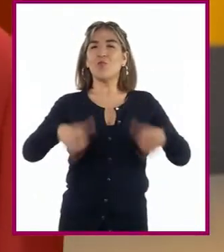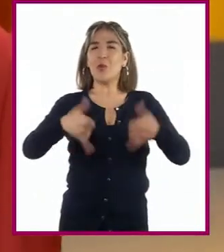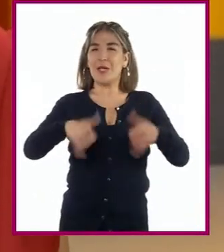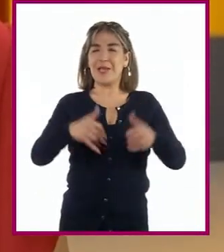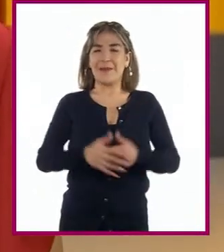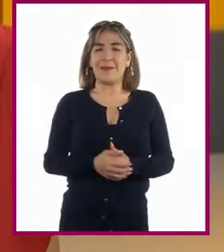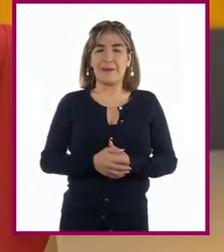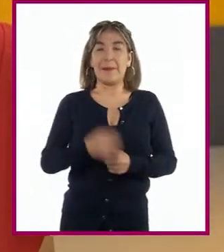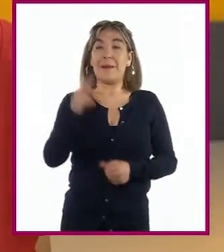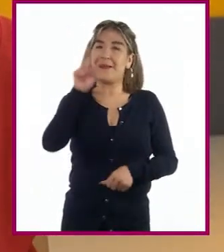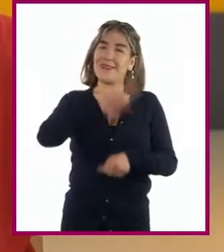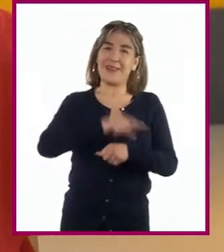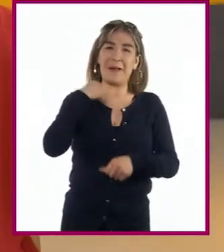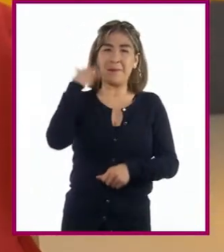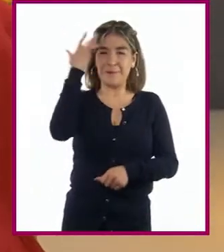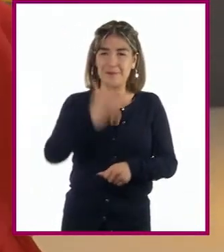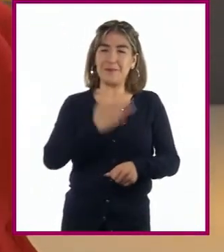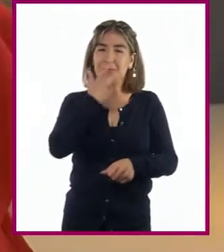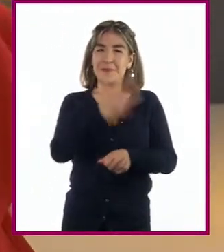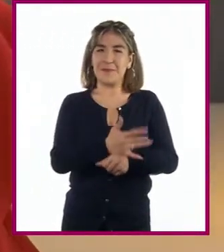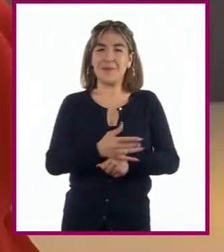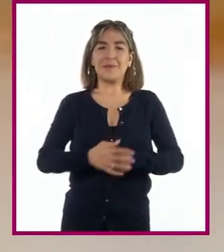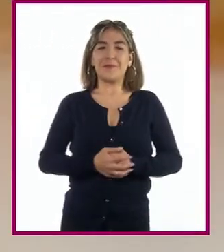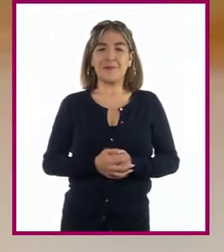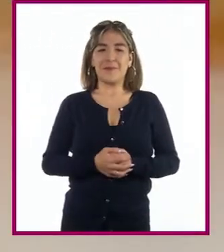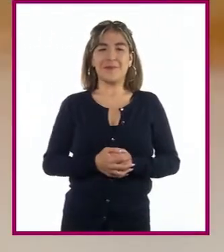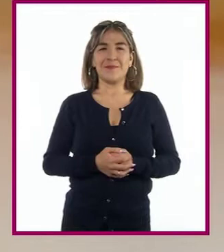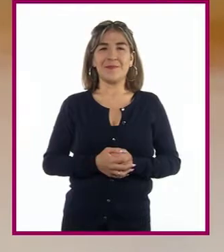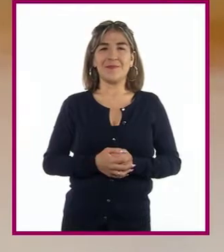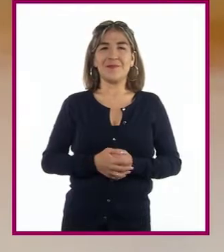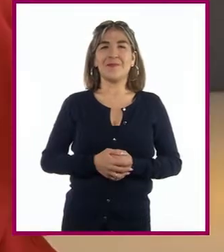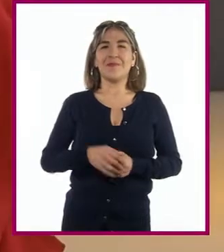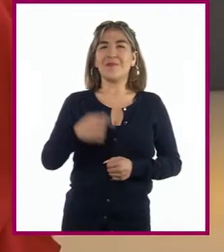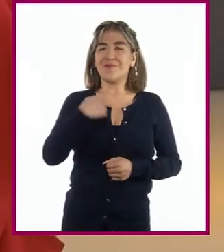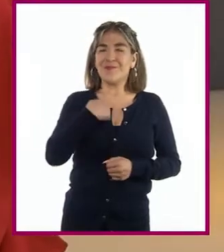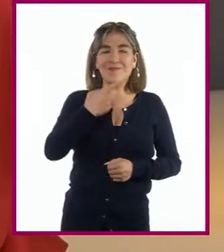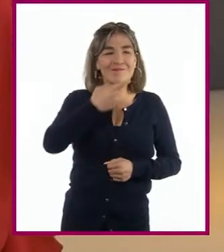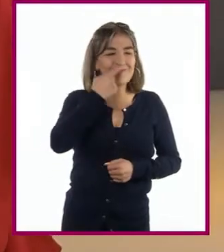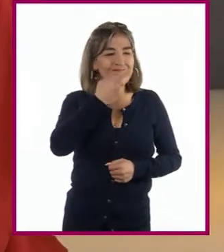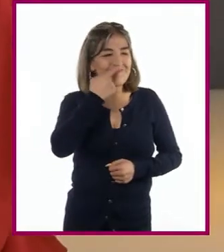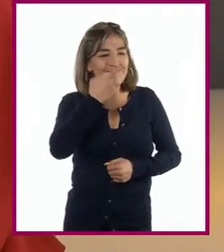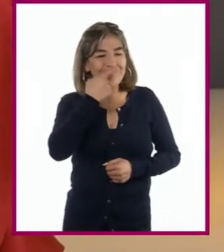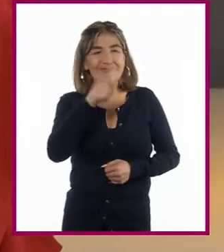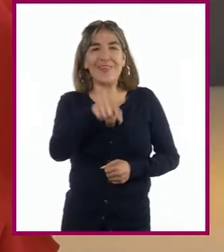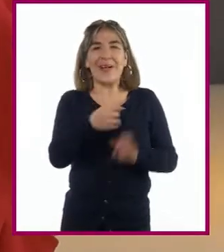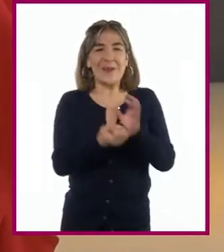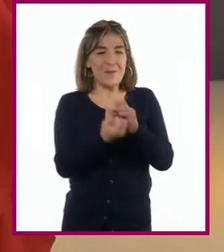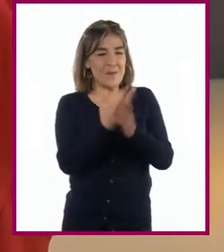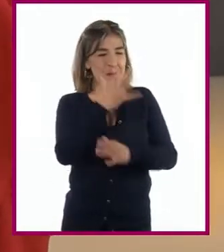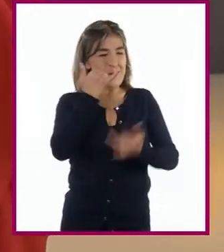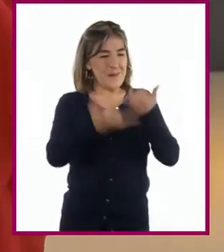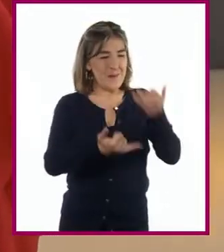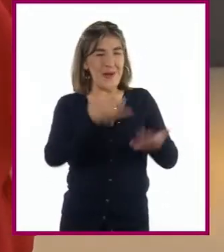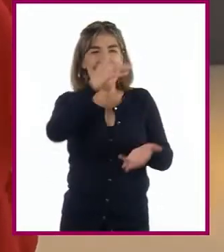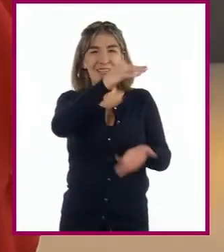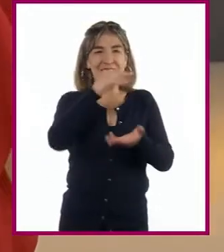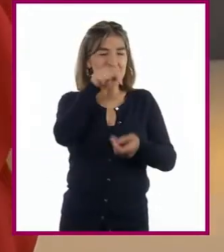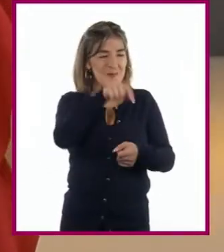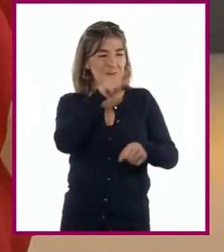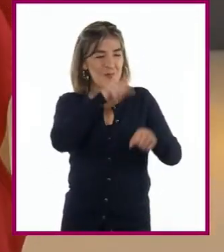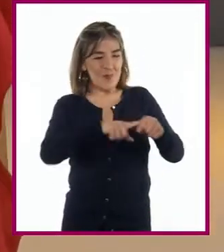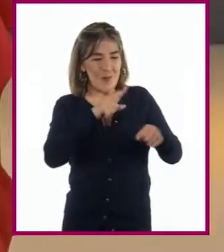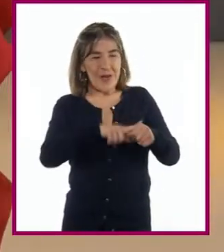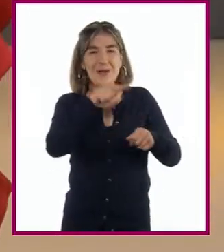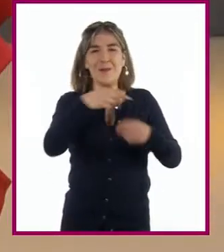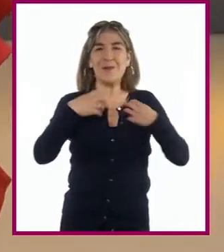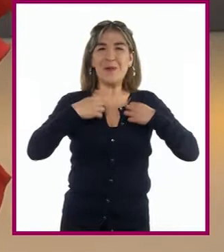fíjate, Rodolfo, que recuerdo el olor a nuevo de la muñeca, los colores de su ropa y qué tan feliz me